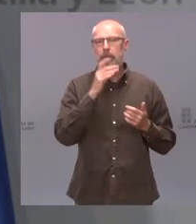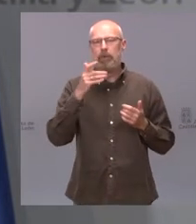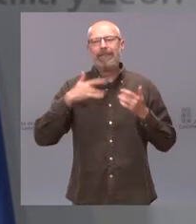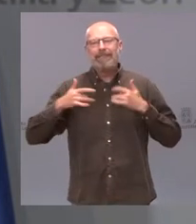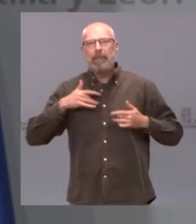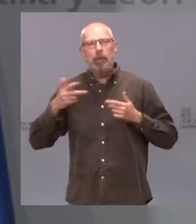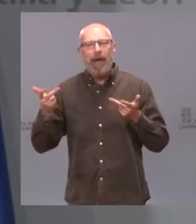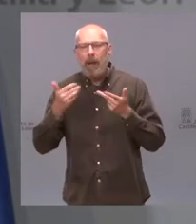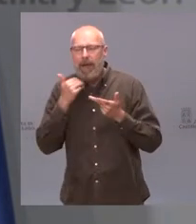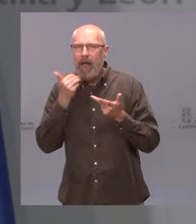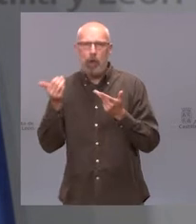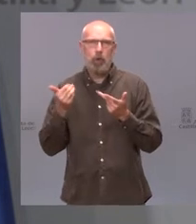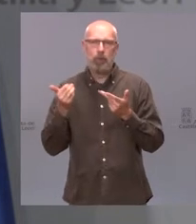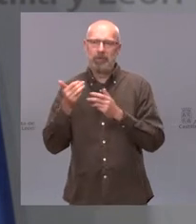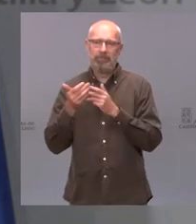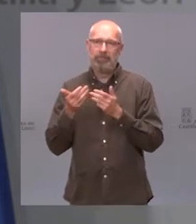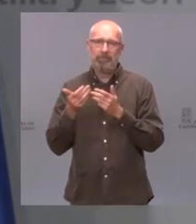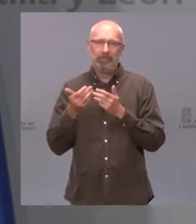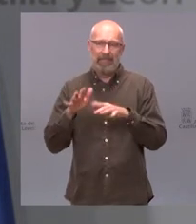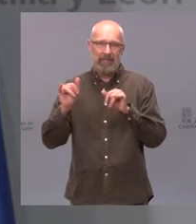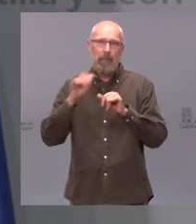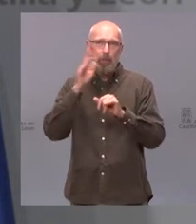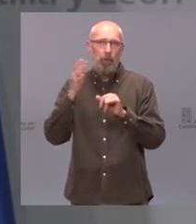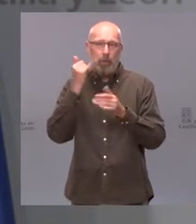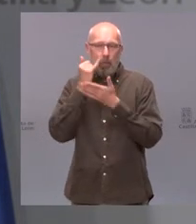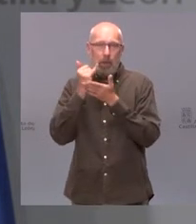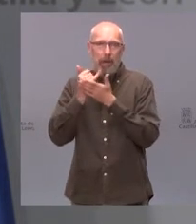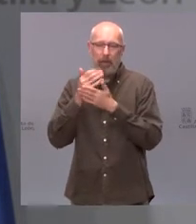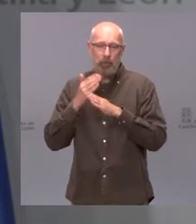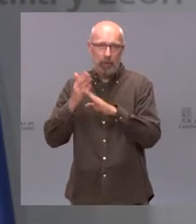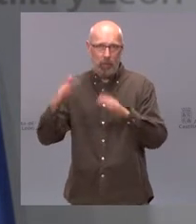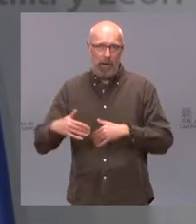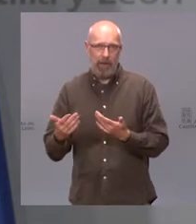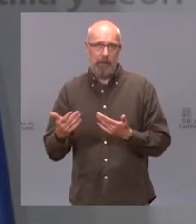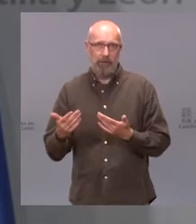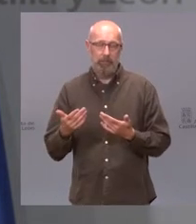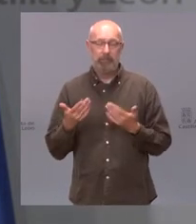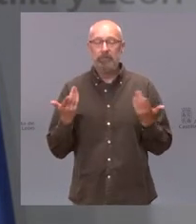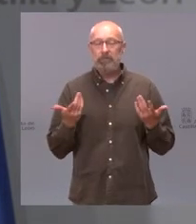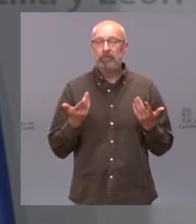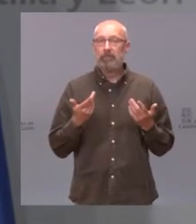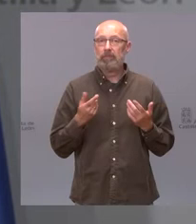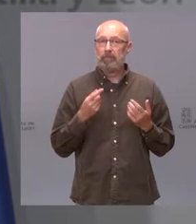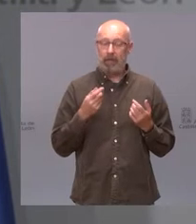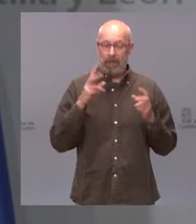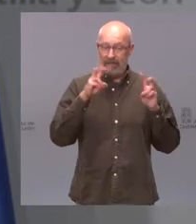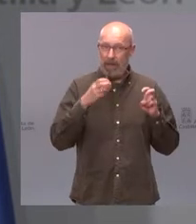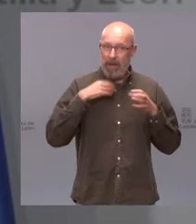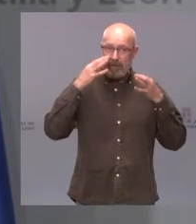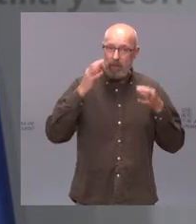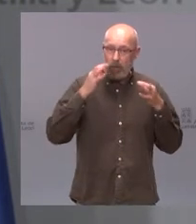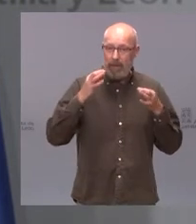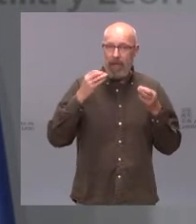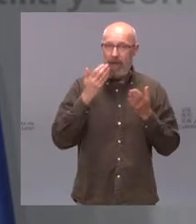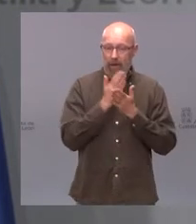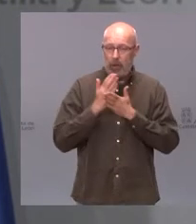tamaño de la muestra. Así que con respecto a la seguridad no ha demostrado nada. Incluso de demostrar algo,